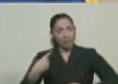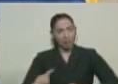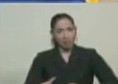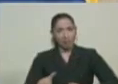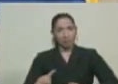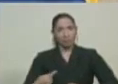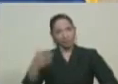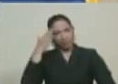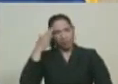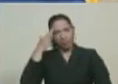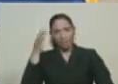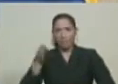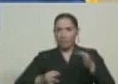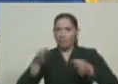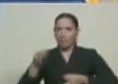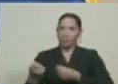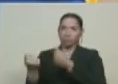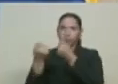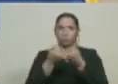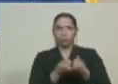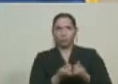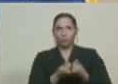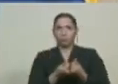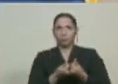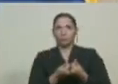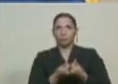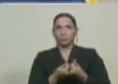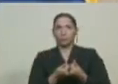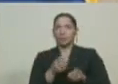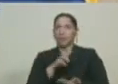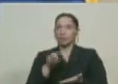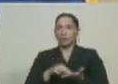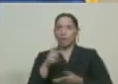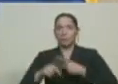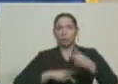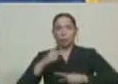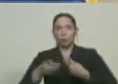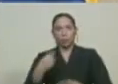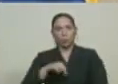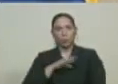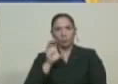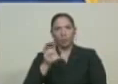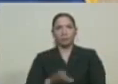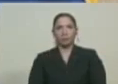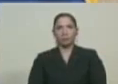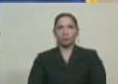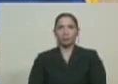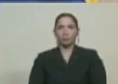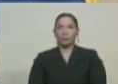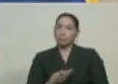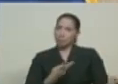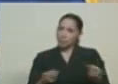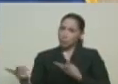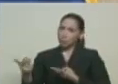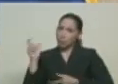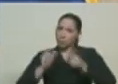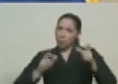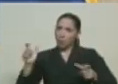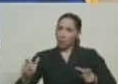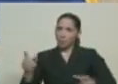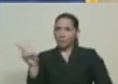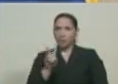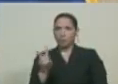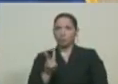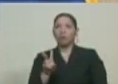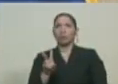precios justos de los productos nacionales en nuestro país. Y también pues hacía la invitación al pueblo venezolano a participar en el